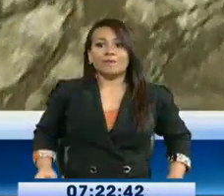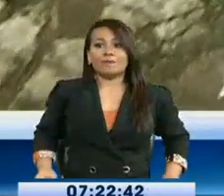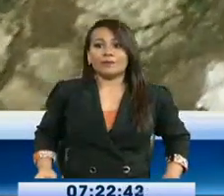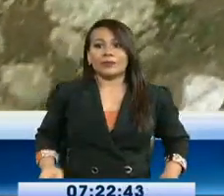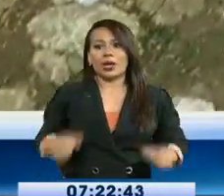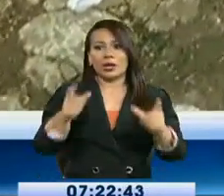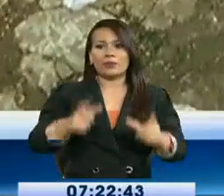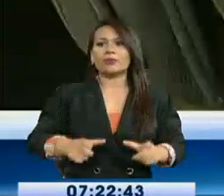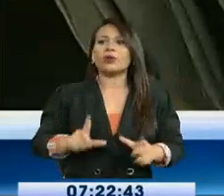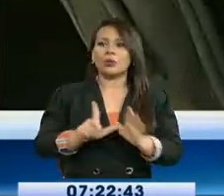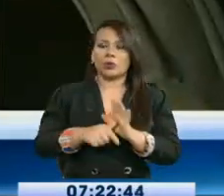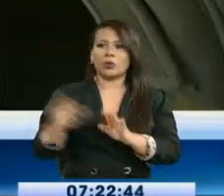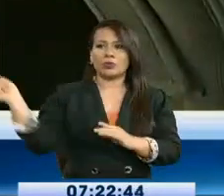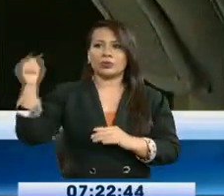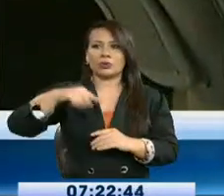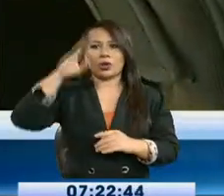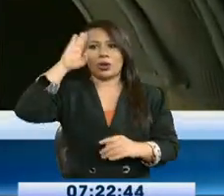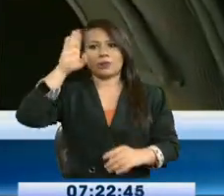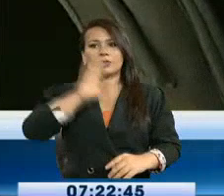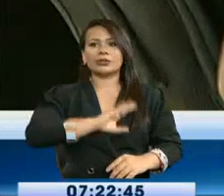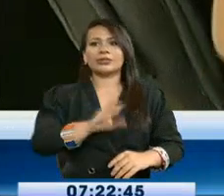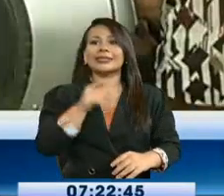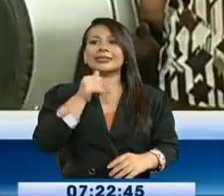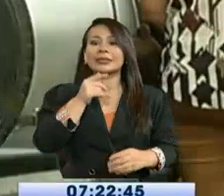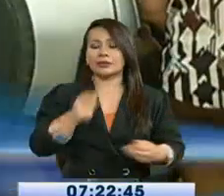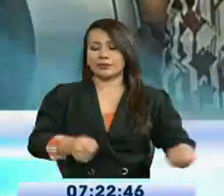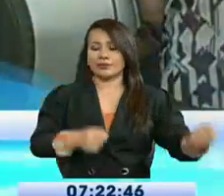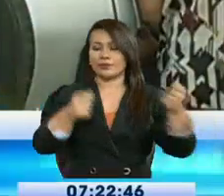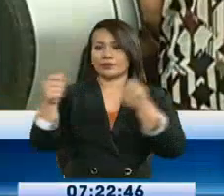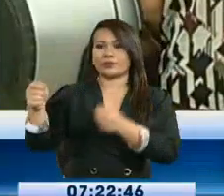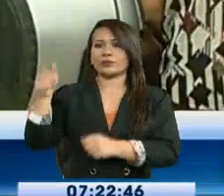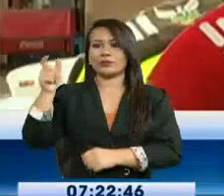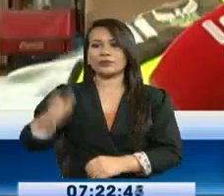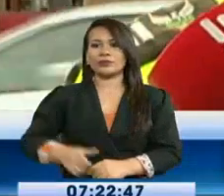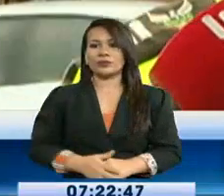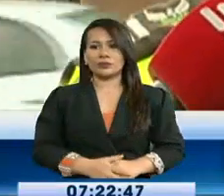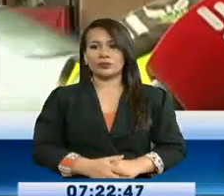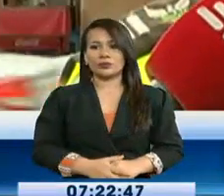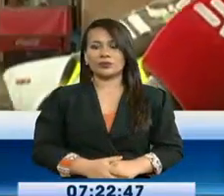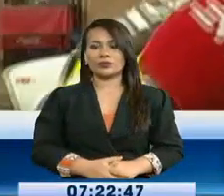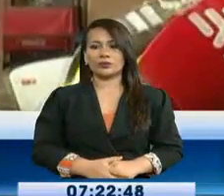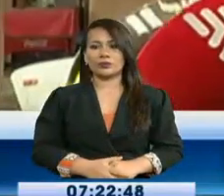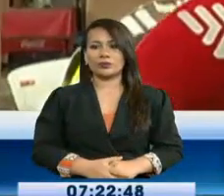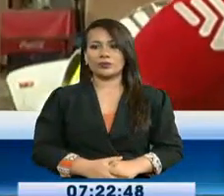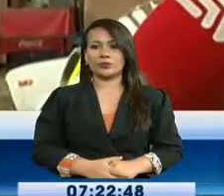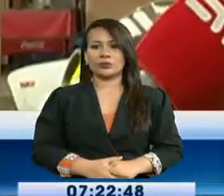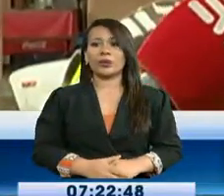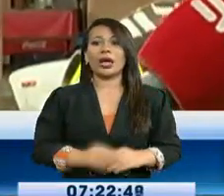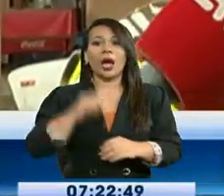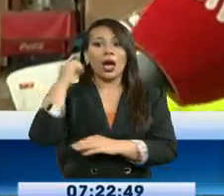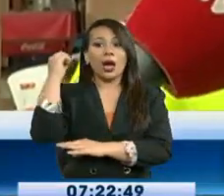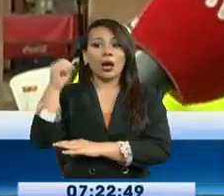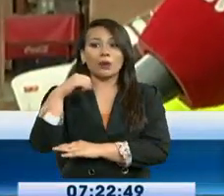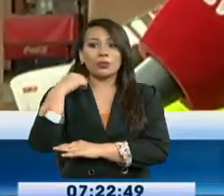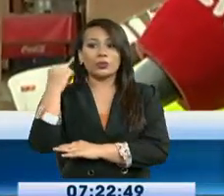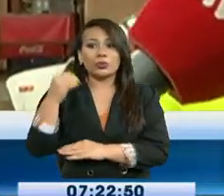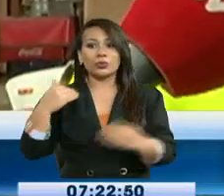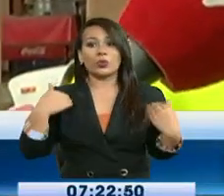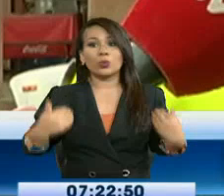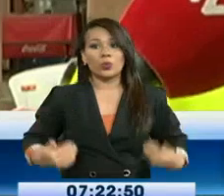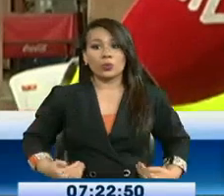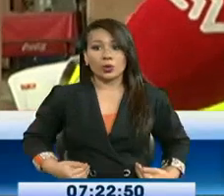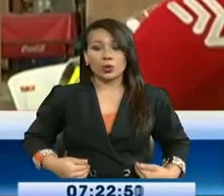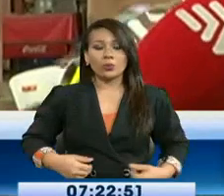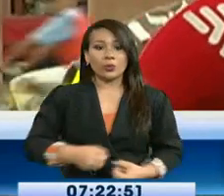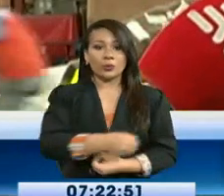más tarde, arribaron los uniformados a quienes fue entregada la víctima. Avanzó la ambulancia del cuerpo de bomberos y se